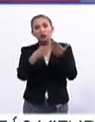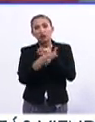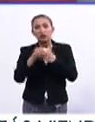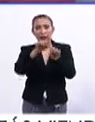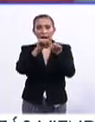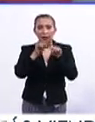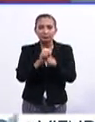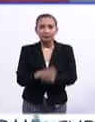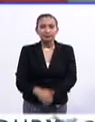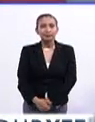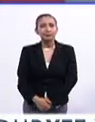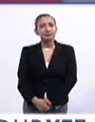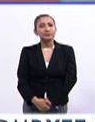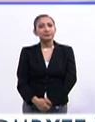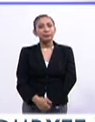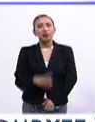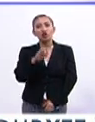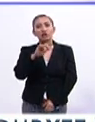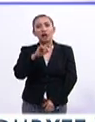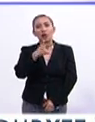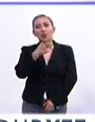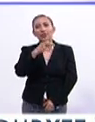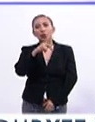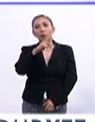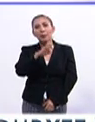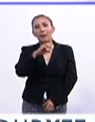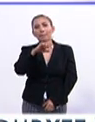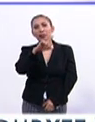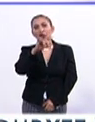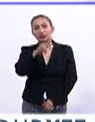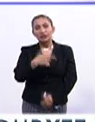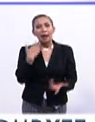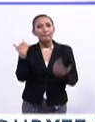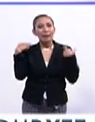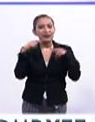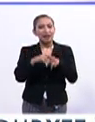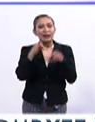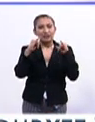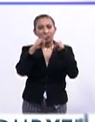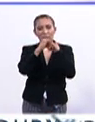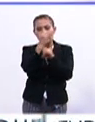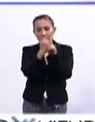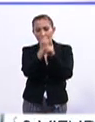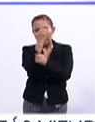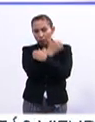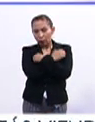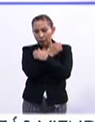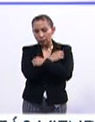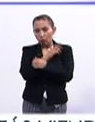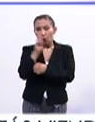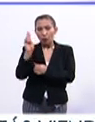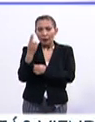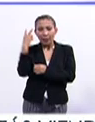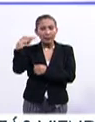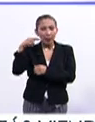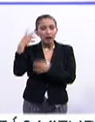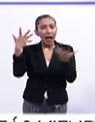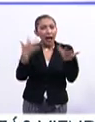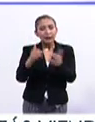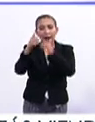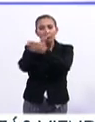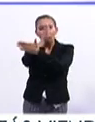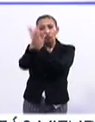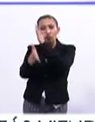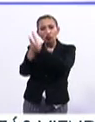hablan rosa guadalupe mendoza docente del instituto de investigaciones en educación de la universidad veracruzana realizó una